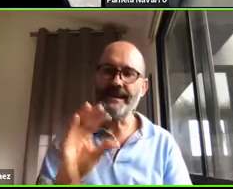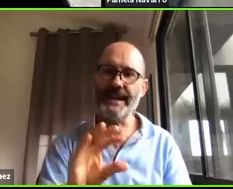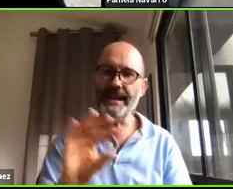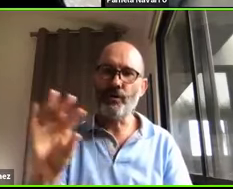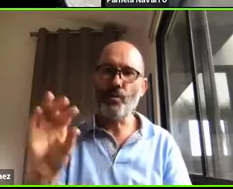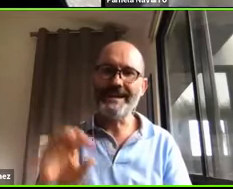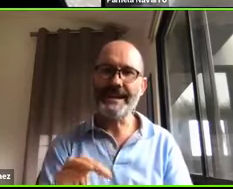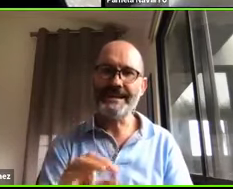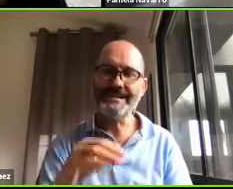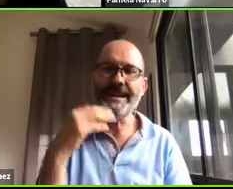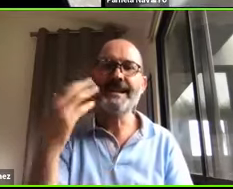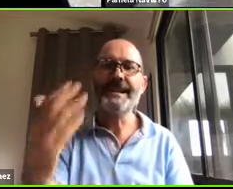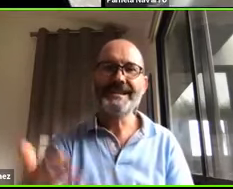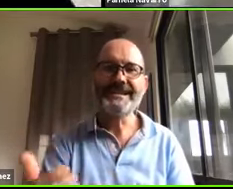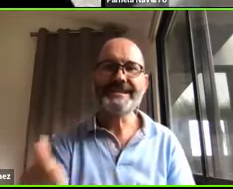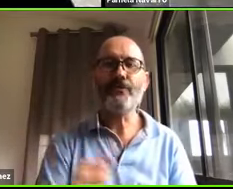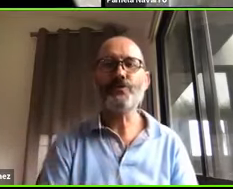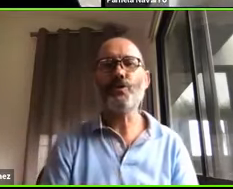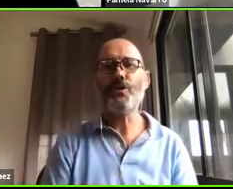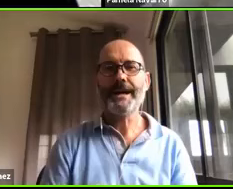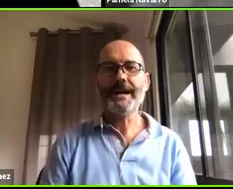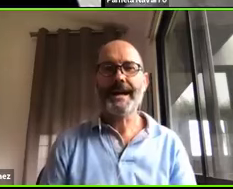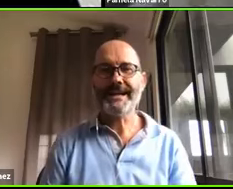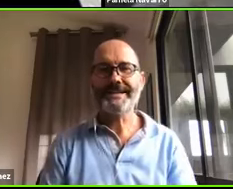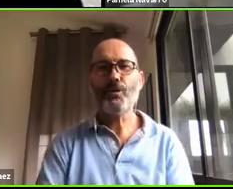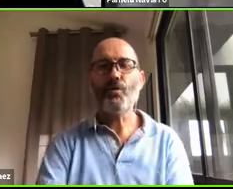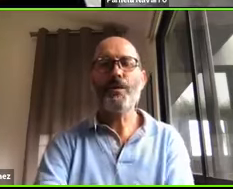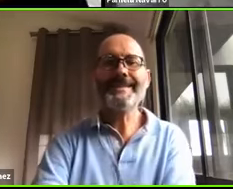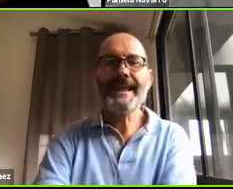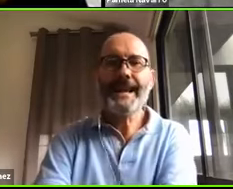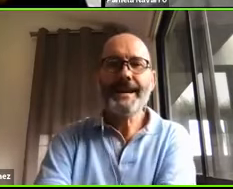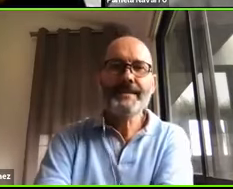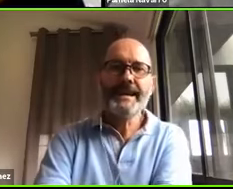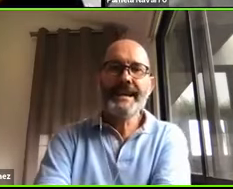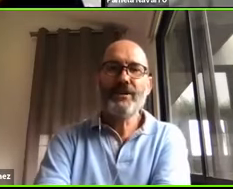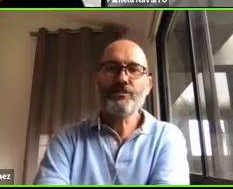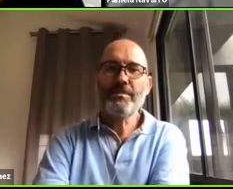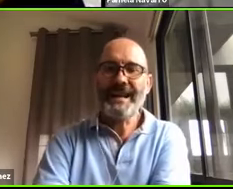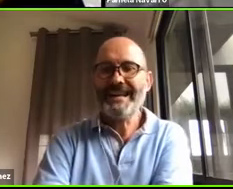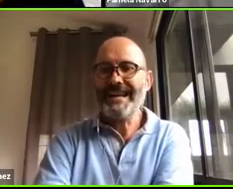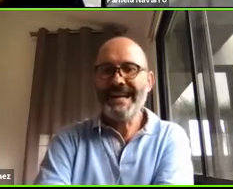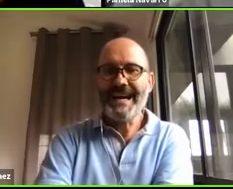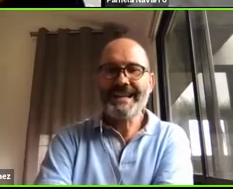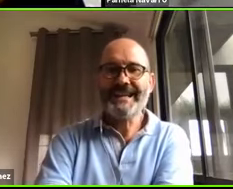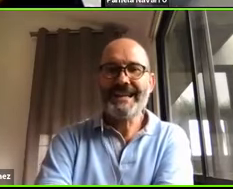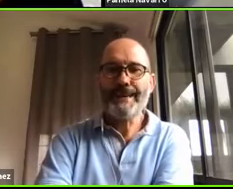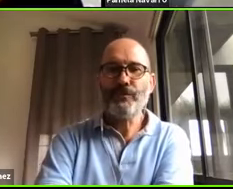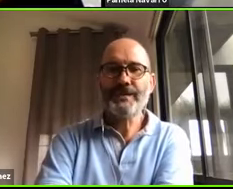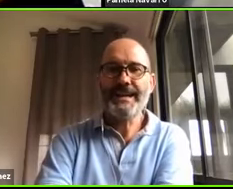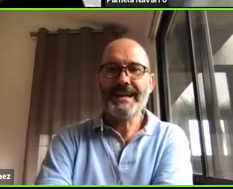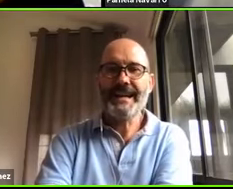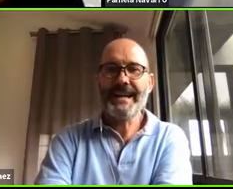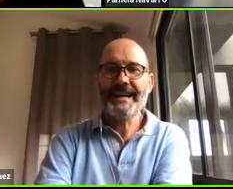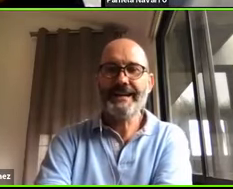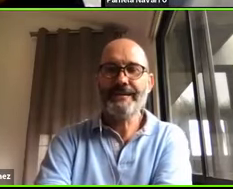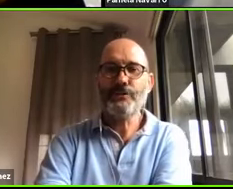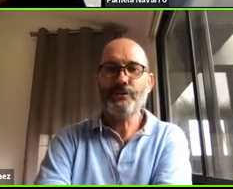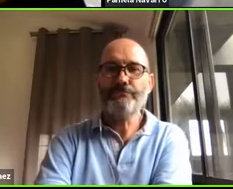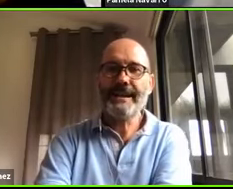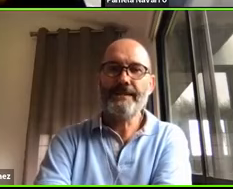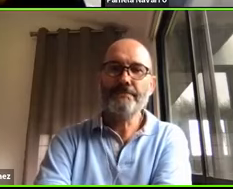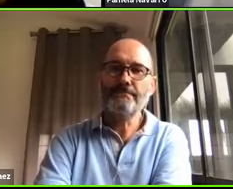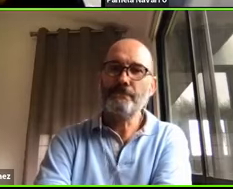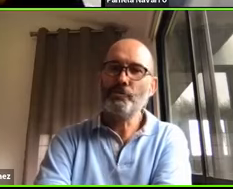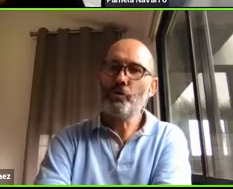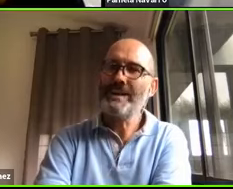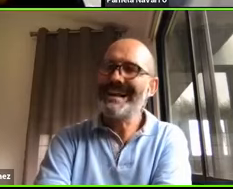que el documentalista desarrolló en este documental y los plantearía digamos en en